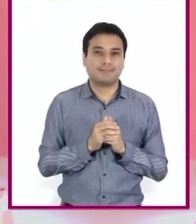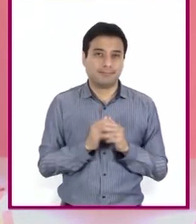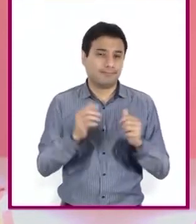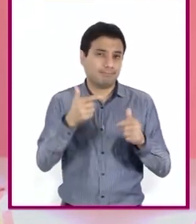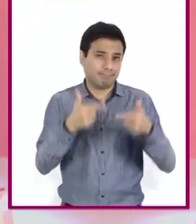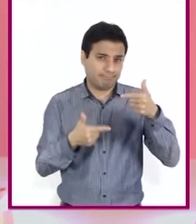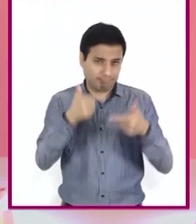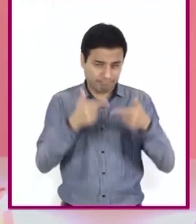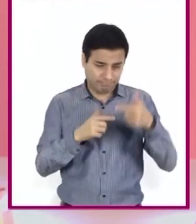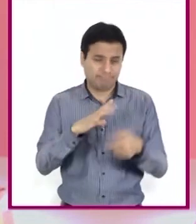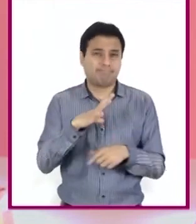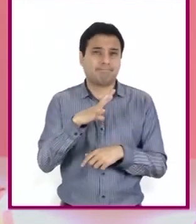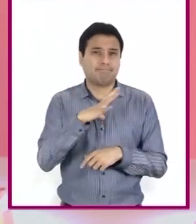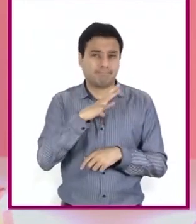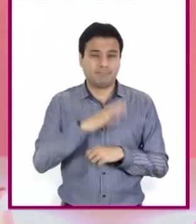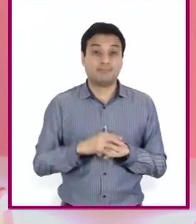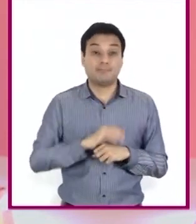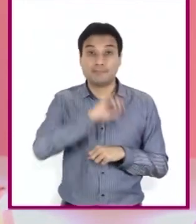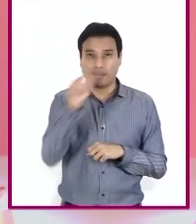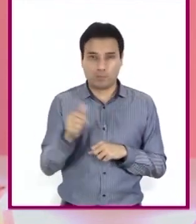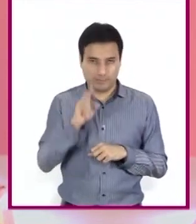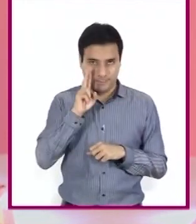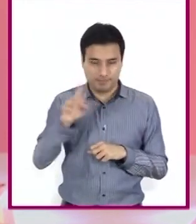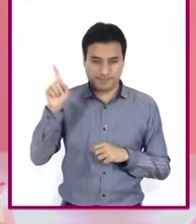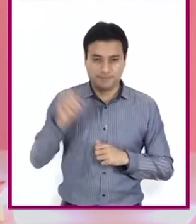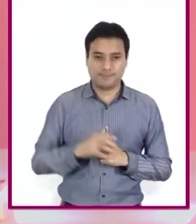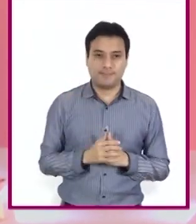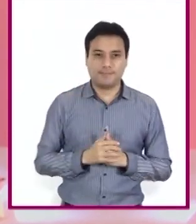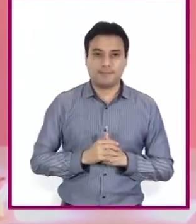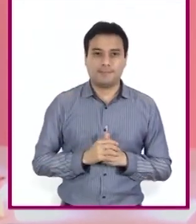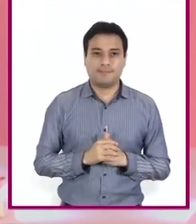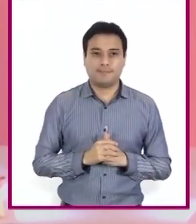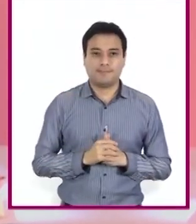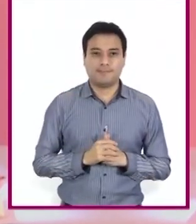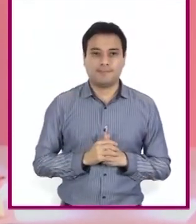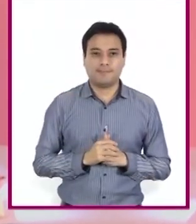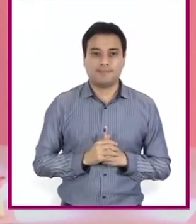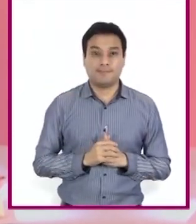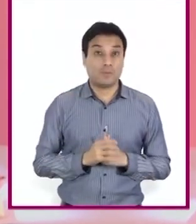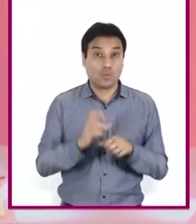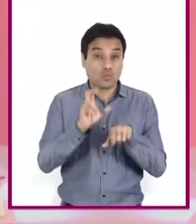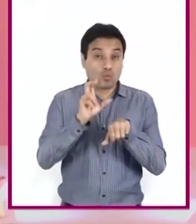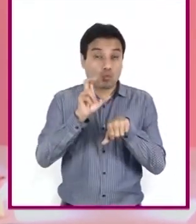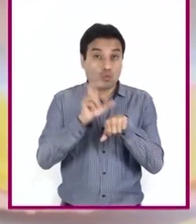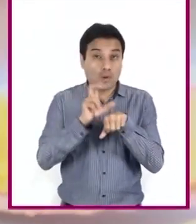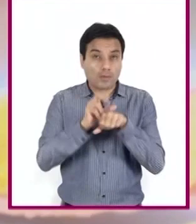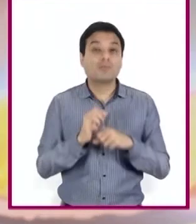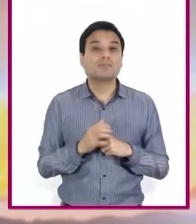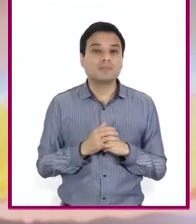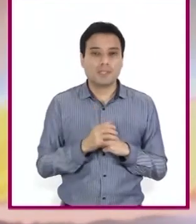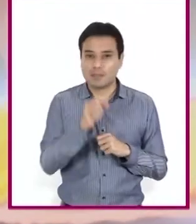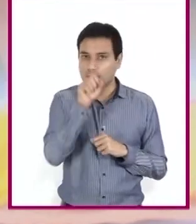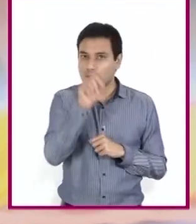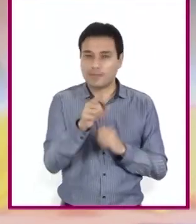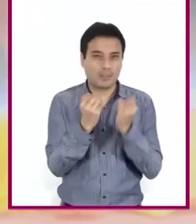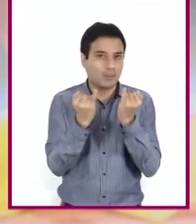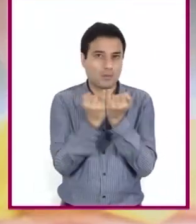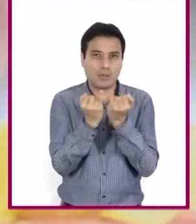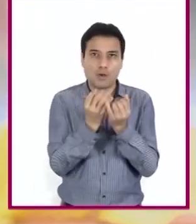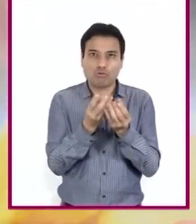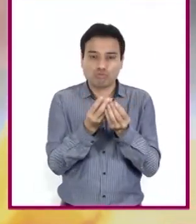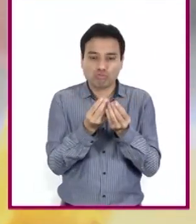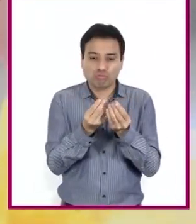leche. Después de un tiempo, veamos la diferencia. En el caso del huevo, también se desnaturalizó